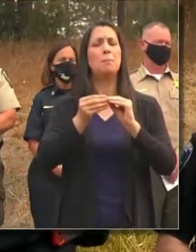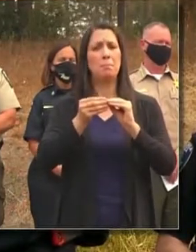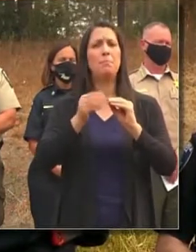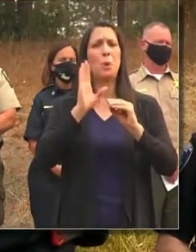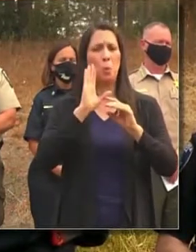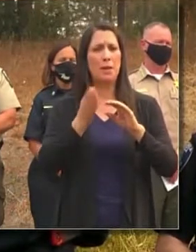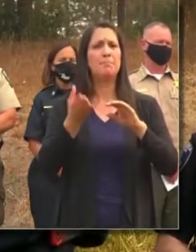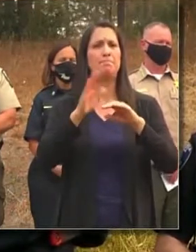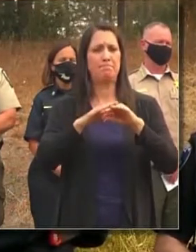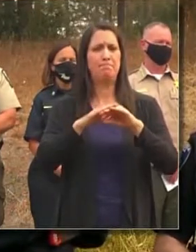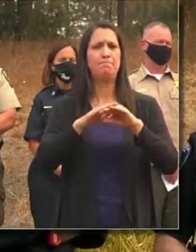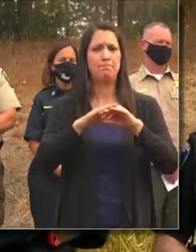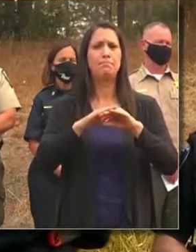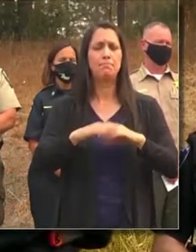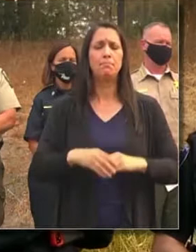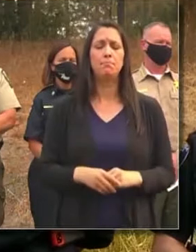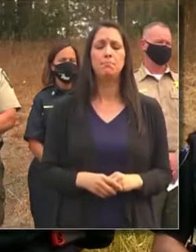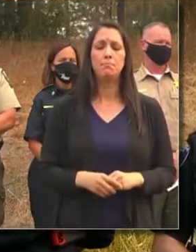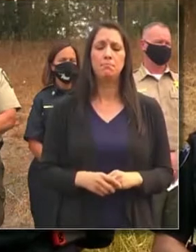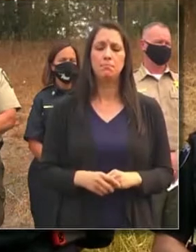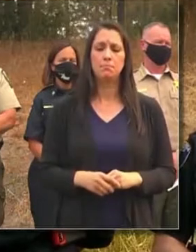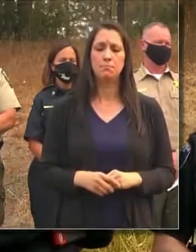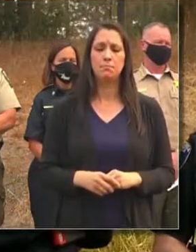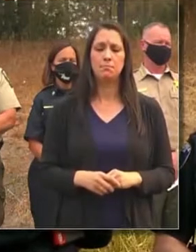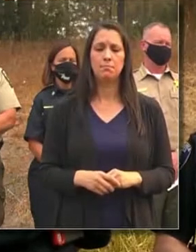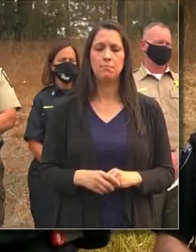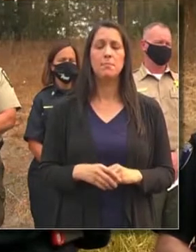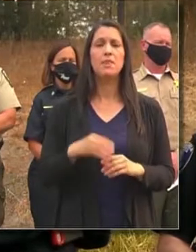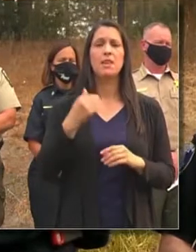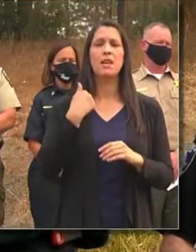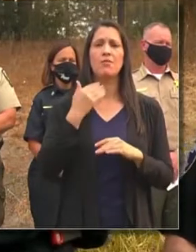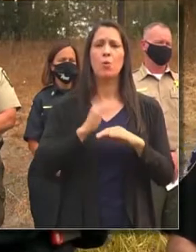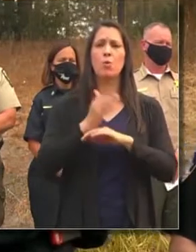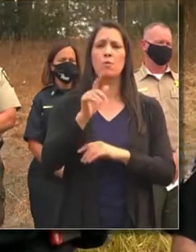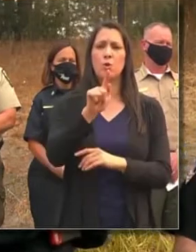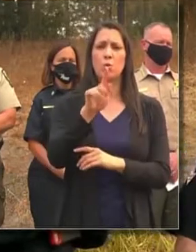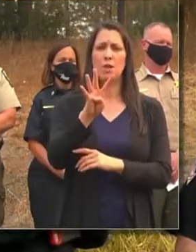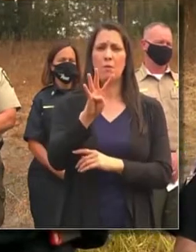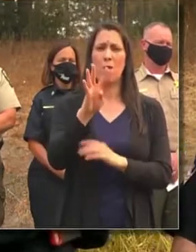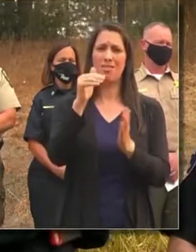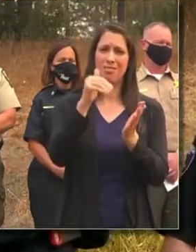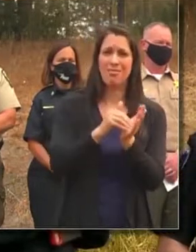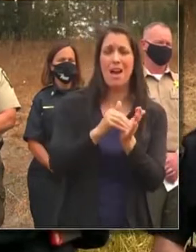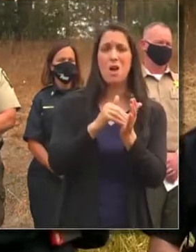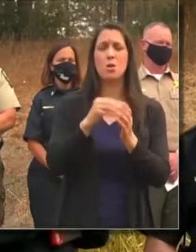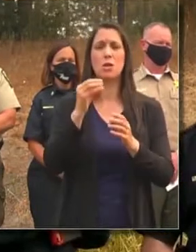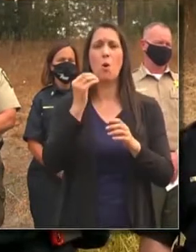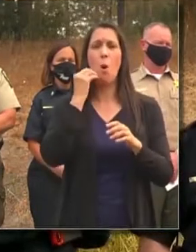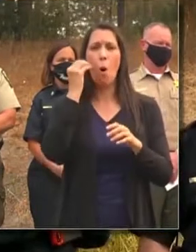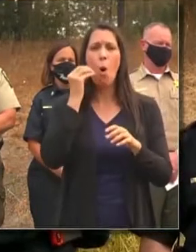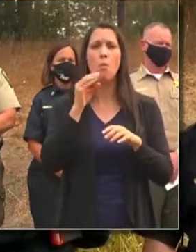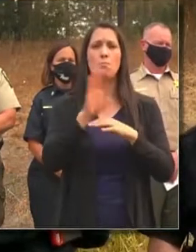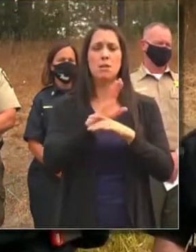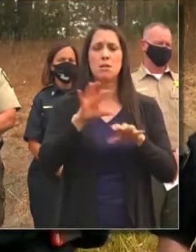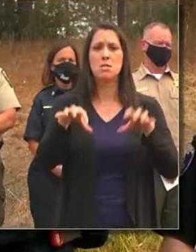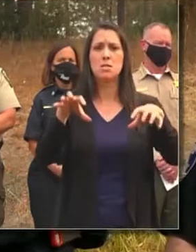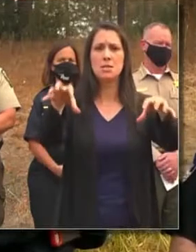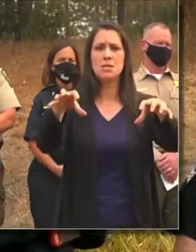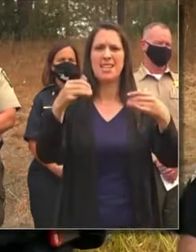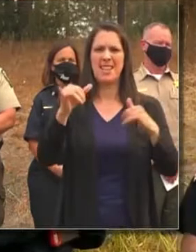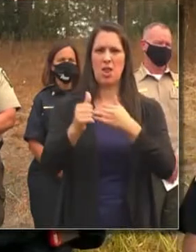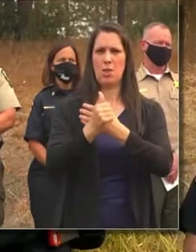cambiará este no es el número definitivo y con eso nos quedan todavía 46 mil estructuras que están